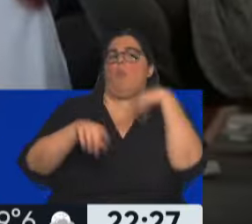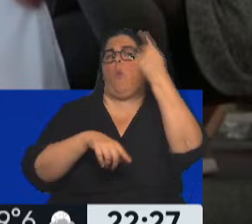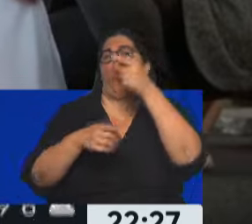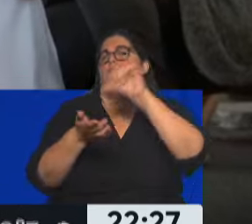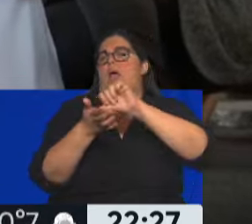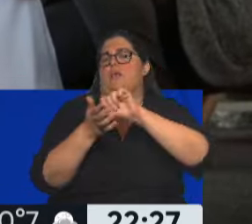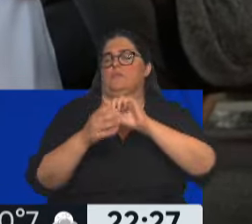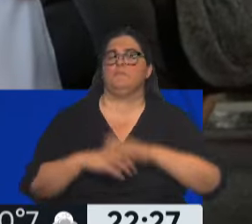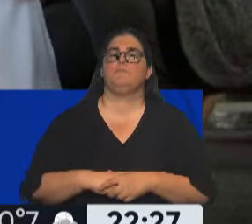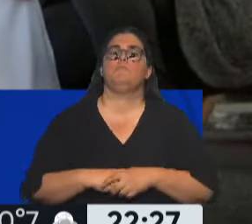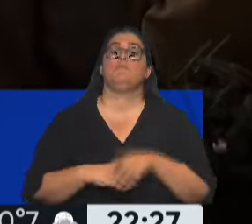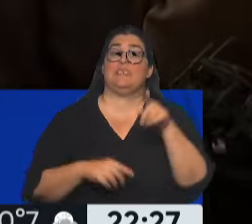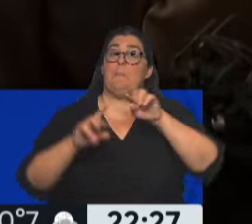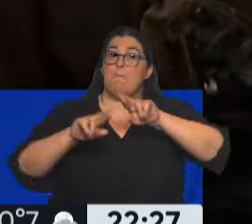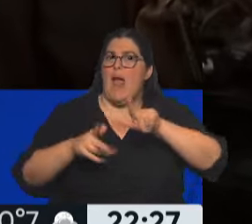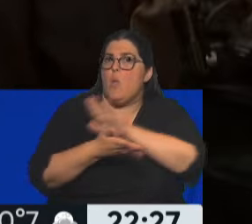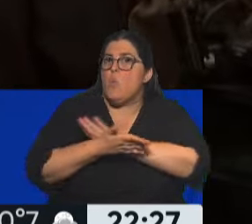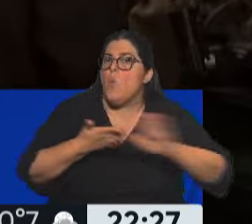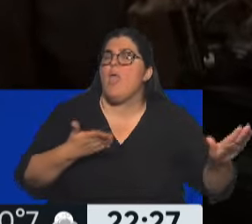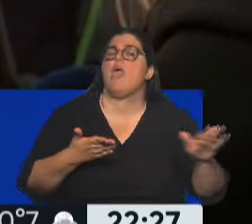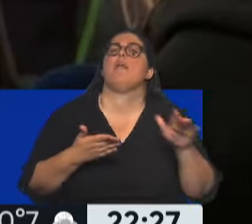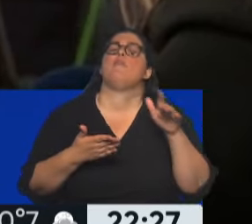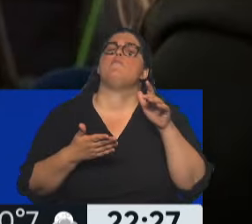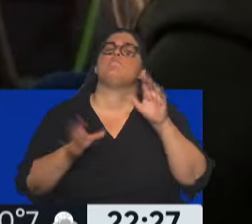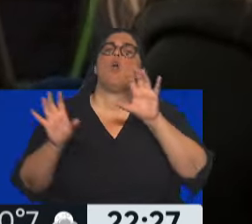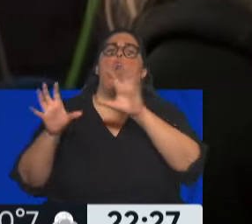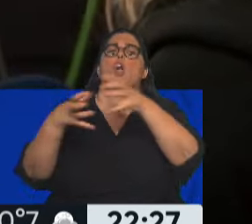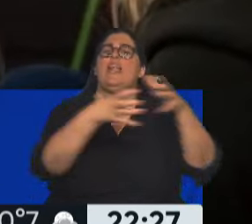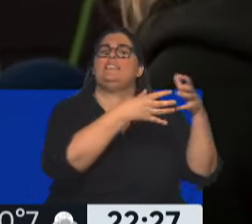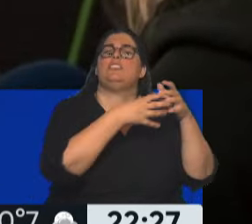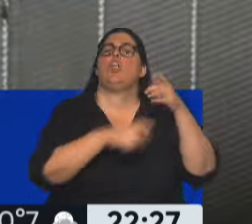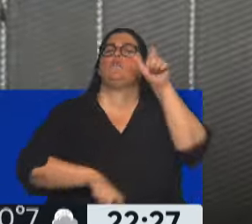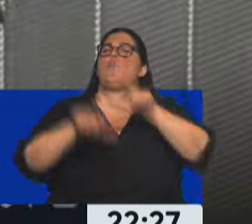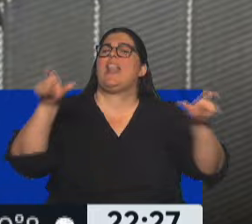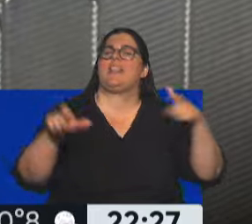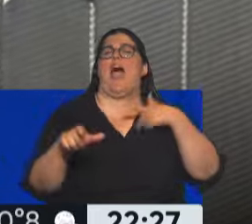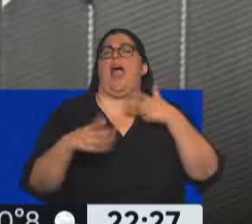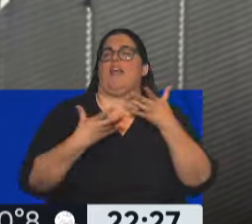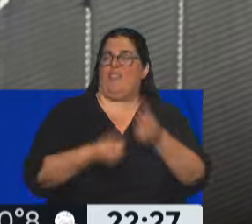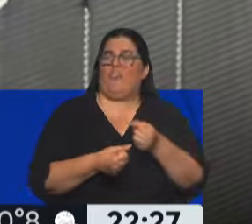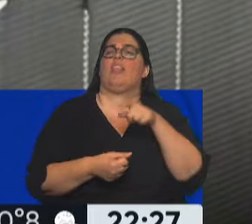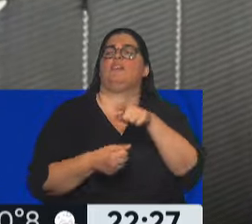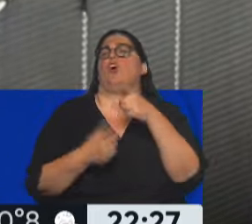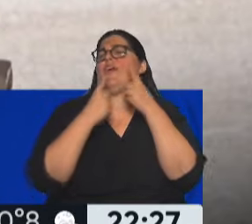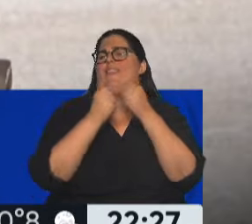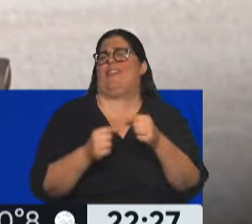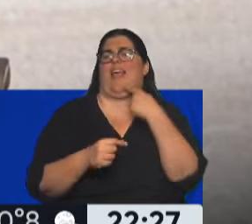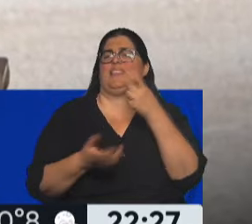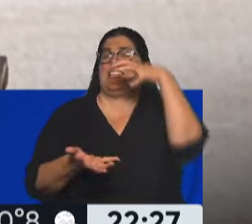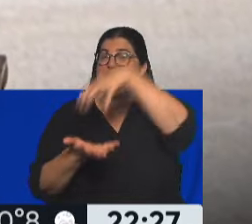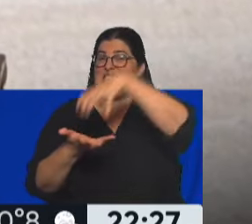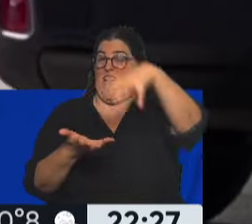En el comienzo de este plan innovador, organizaciones humanitarias criticaron el acuerdo y advirtieron que los centros de Albania podrían